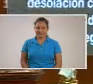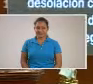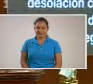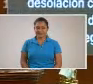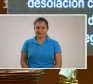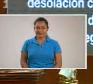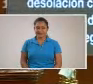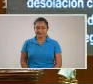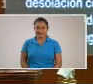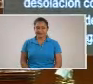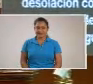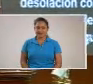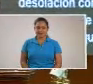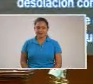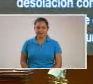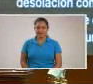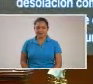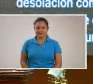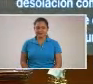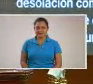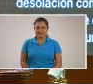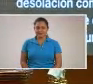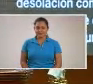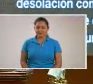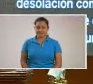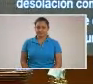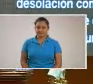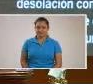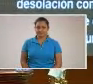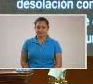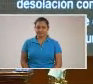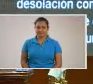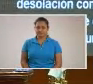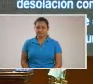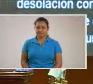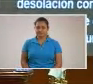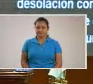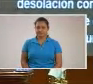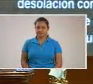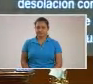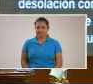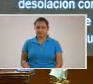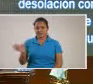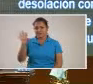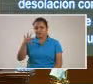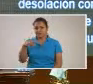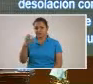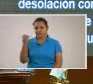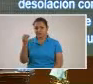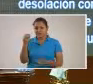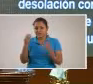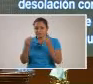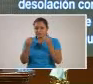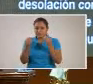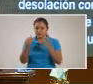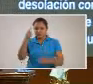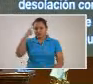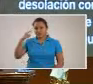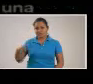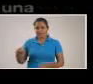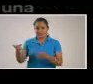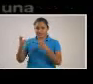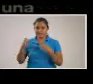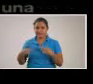Perdón, gracias por la observación, hermanos. Ezequiel 38:8 dice: al cabo de muchos días recibirás